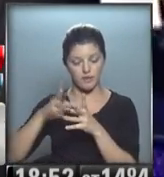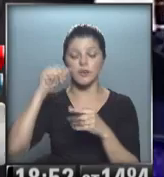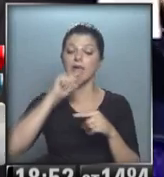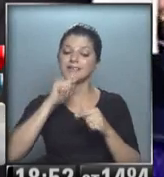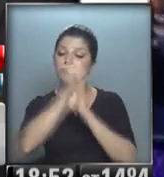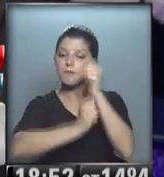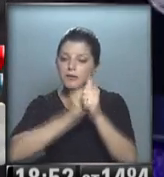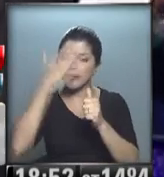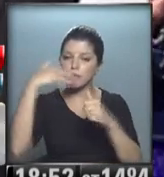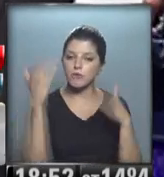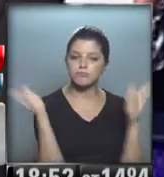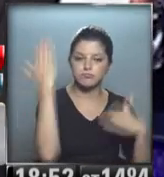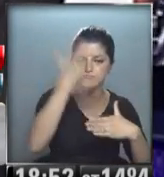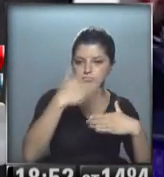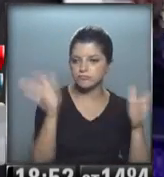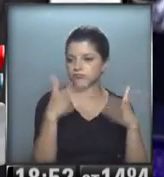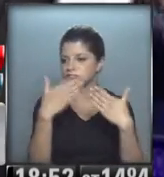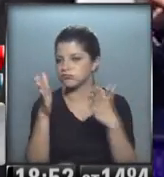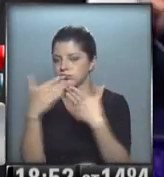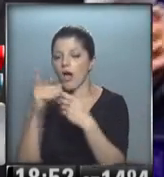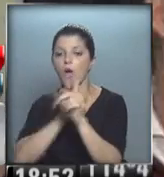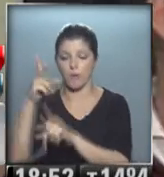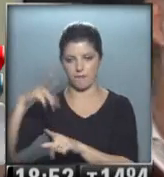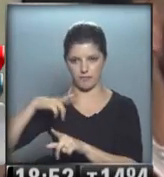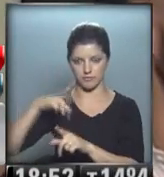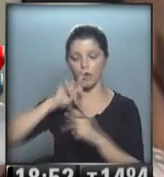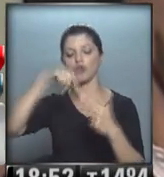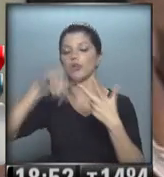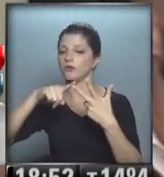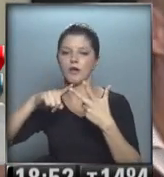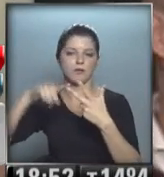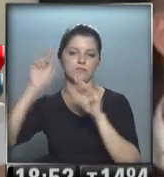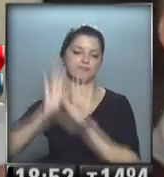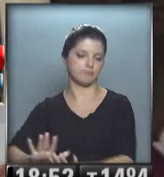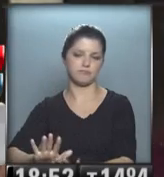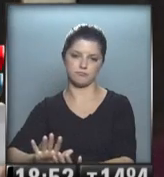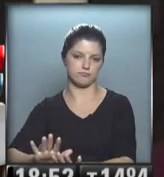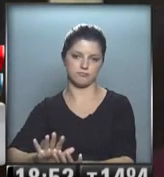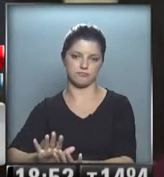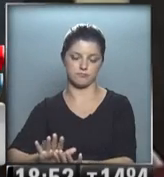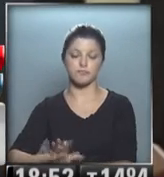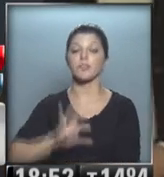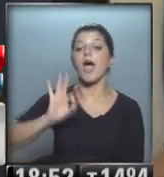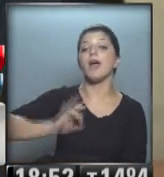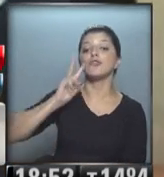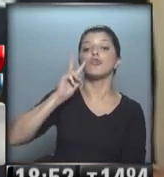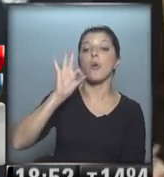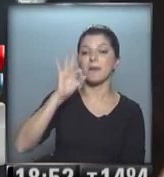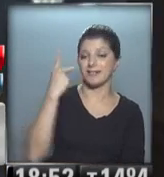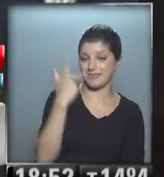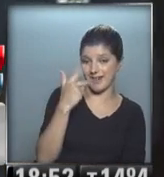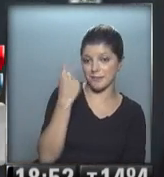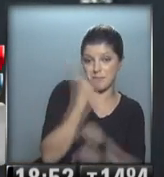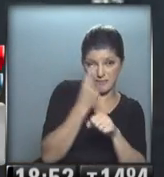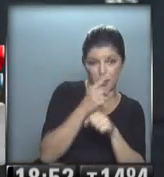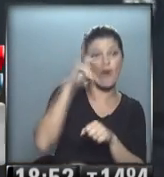fueron cerradas, algunas privatizadas y otras absolutamente inmovilizadas. Desde el año 2003, primero con Néstor y